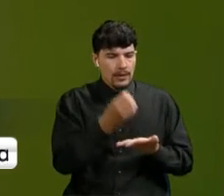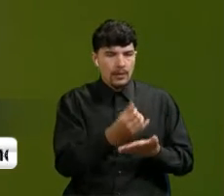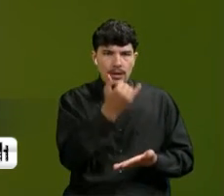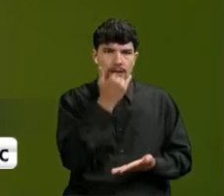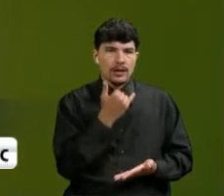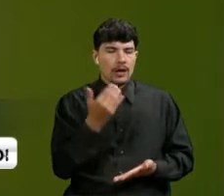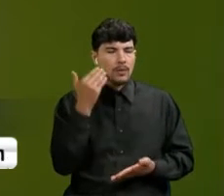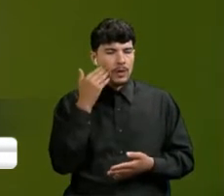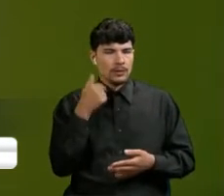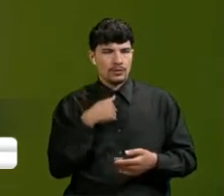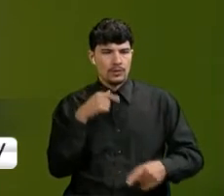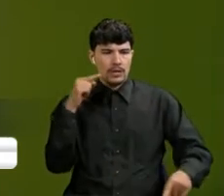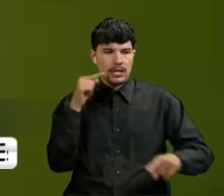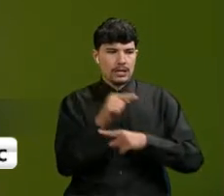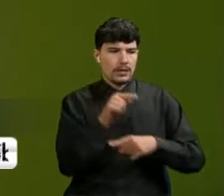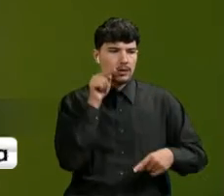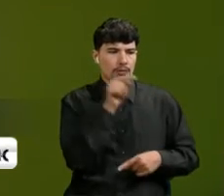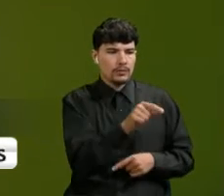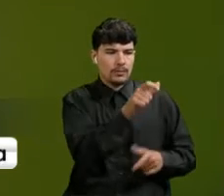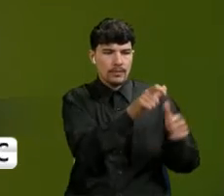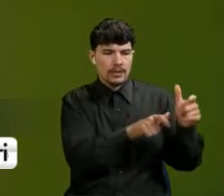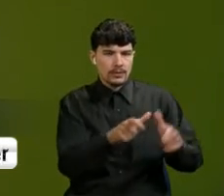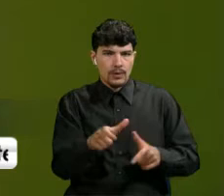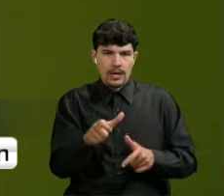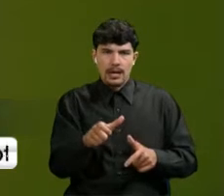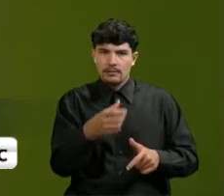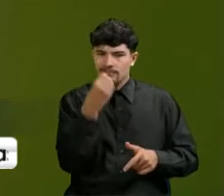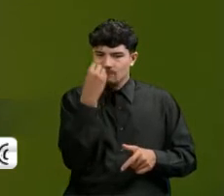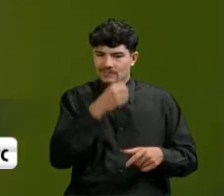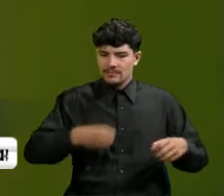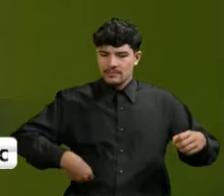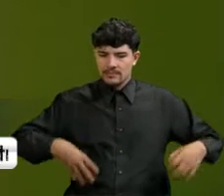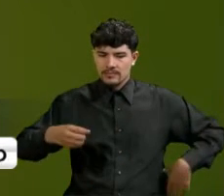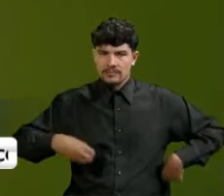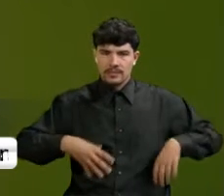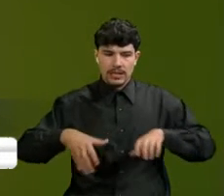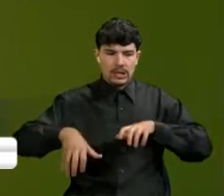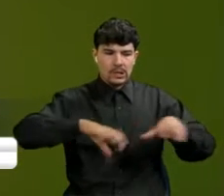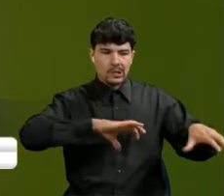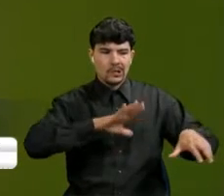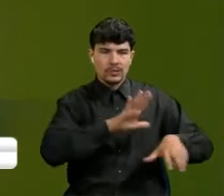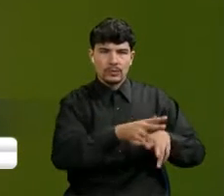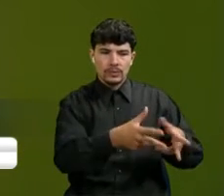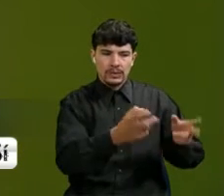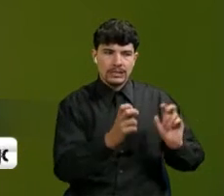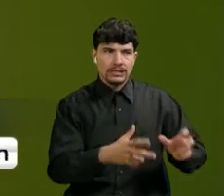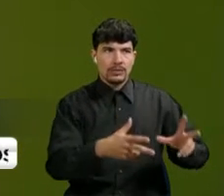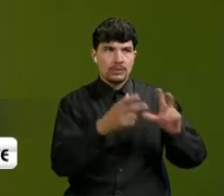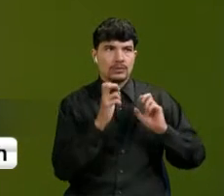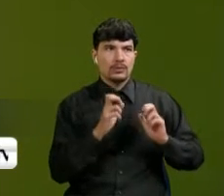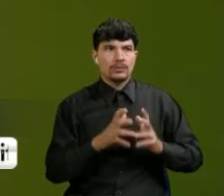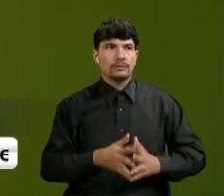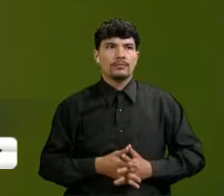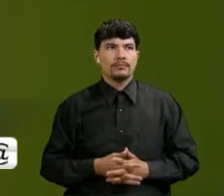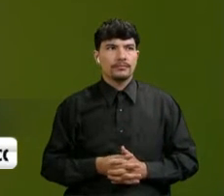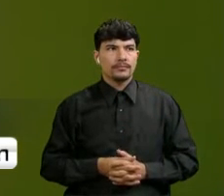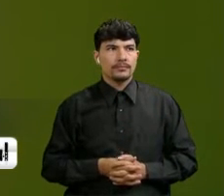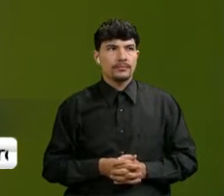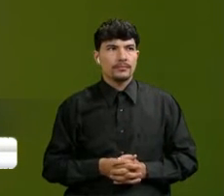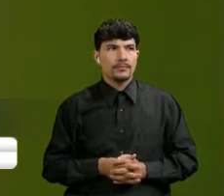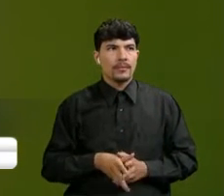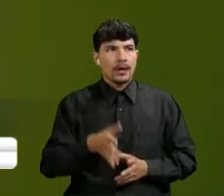señalarlo como persona incursa en conducta penal de extorsión puesto que no